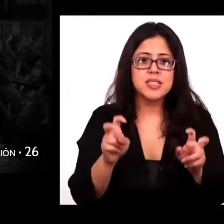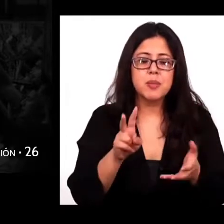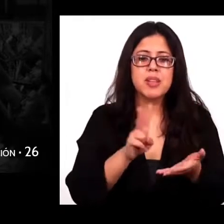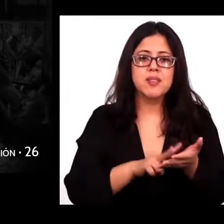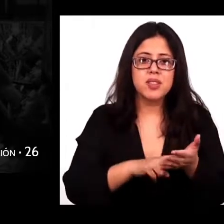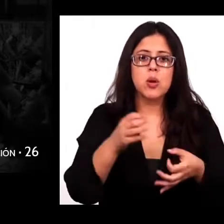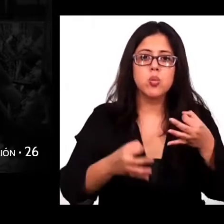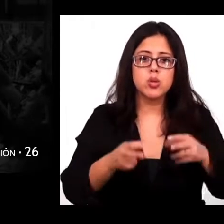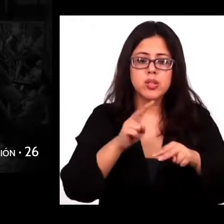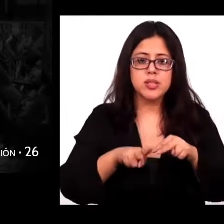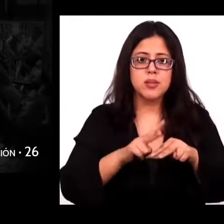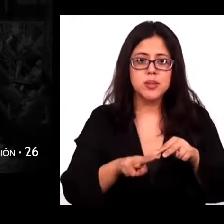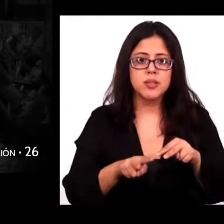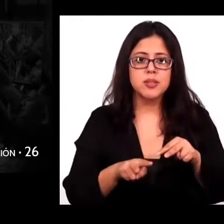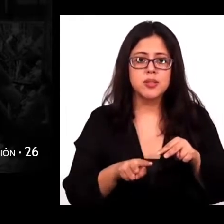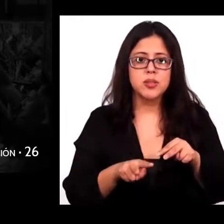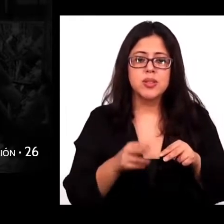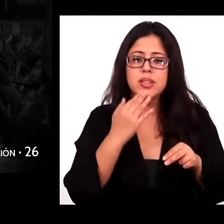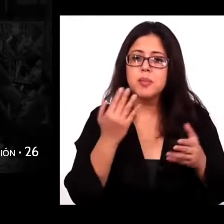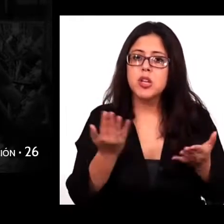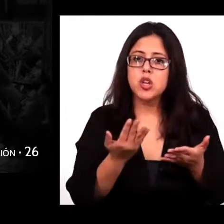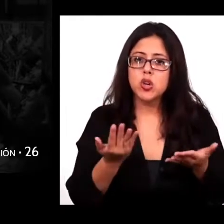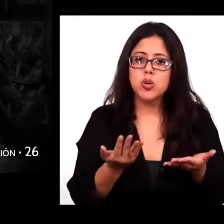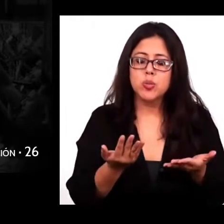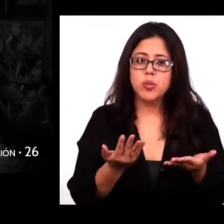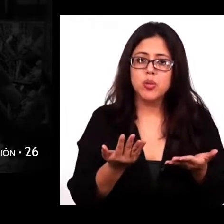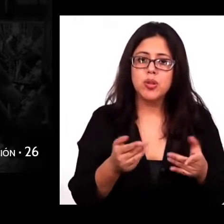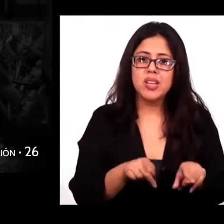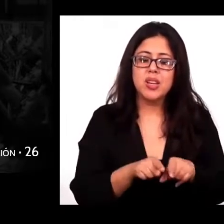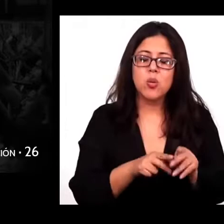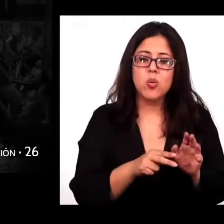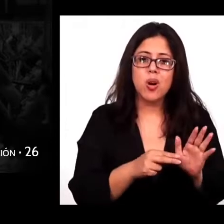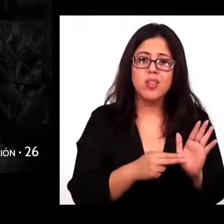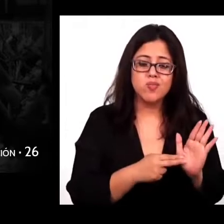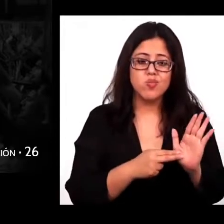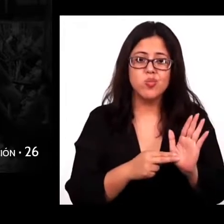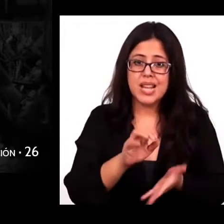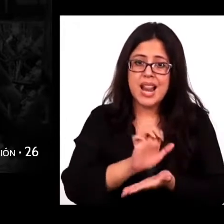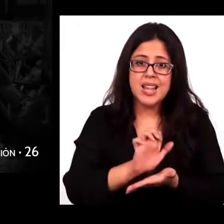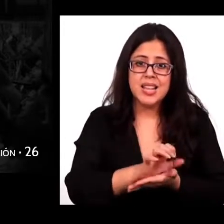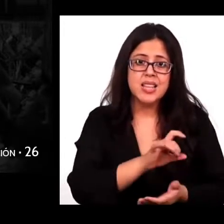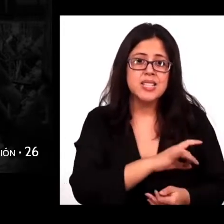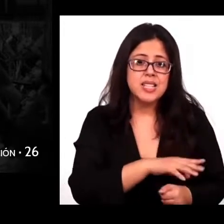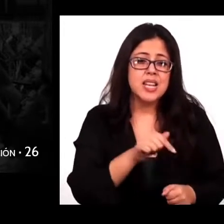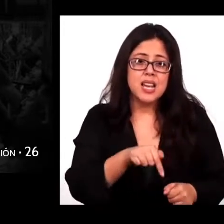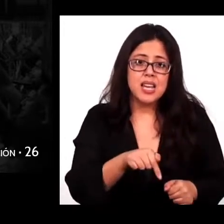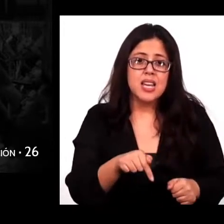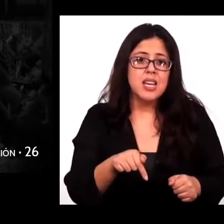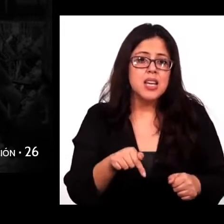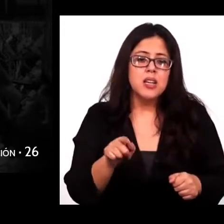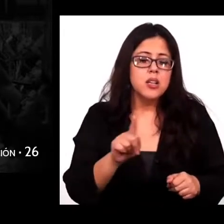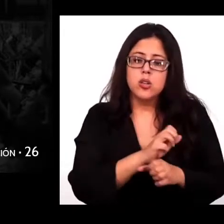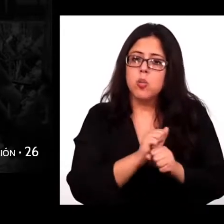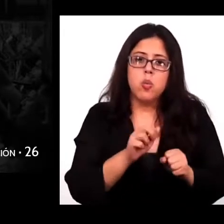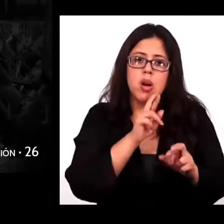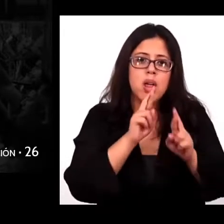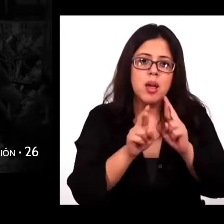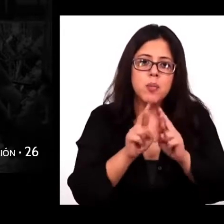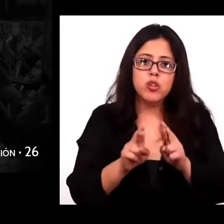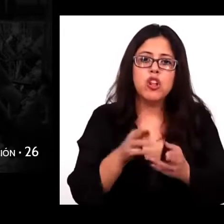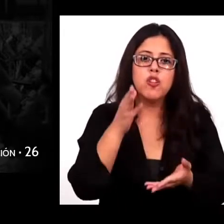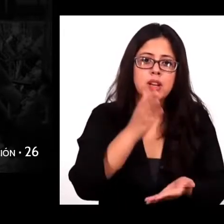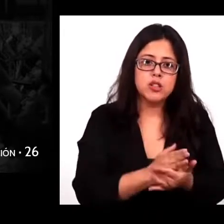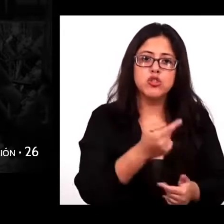justicia y reparación, y cómo, en definitiva, queda de manifiesto que el Estado de Chile no ha sido capaz de responder a sus obligaciones y no